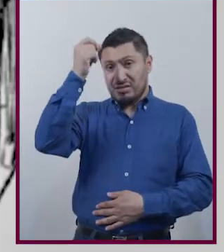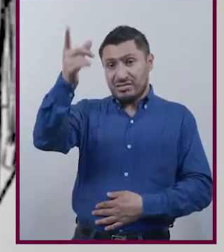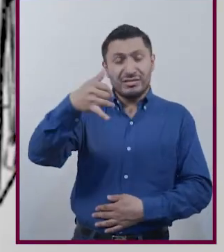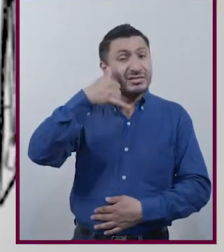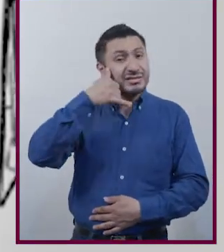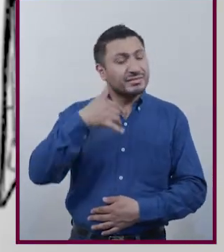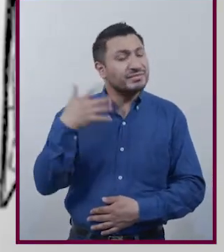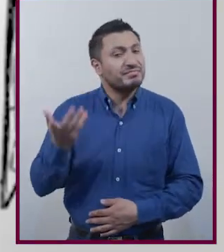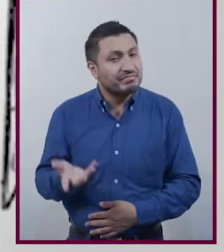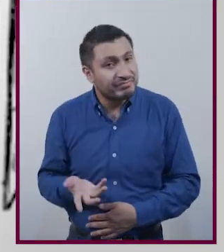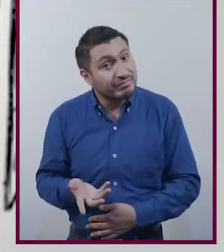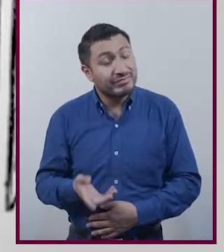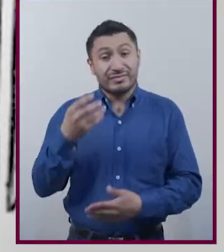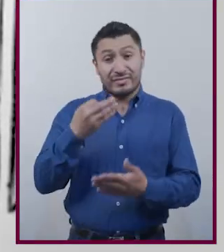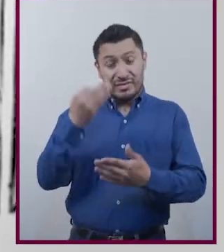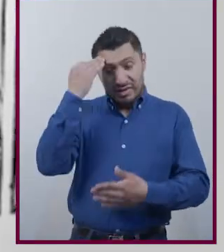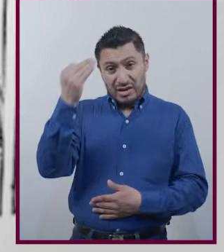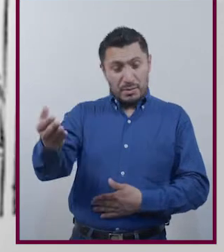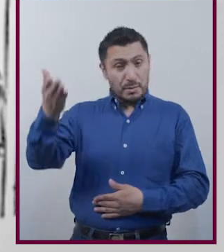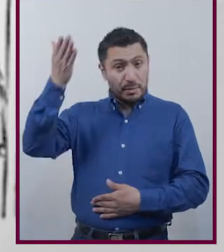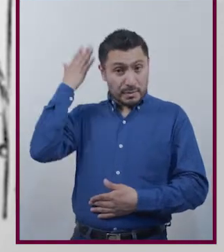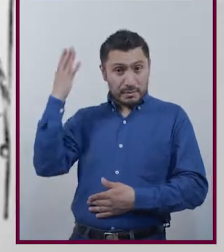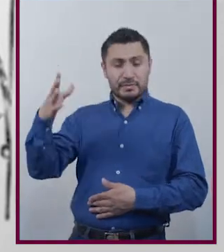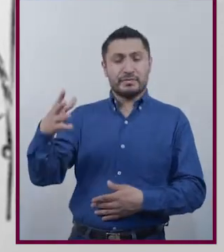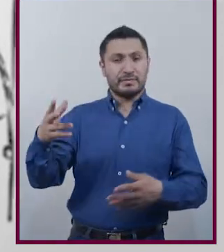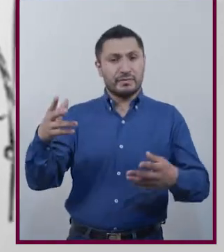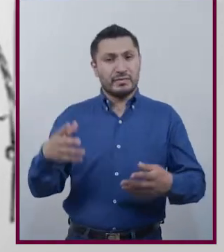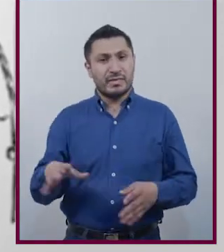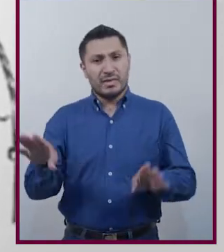del teléfono? Pues en aquel entonces la balanza se